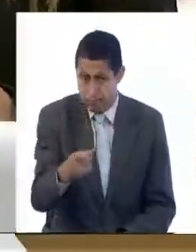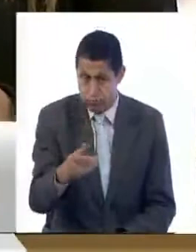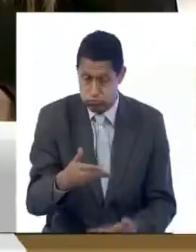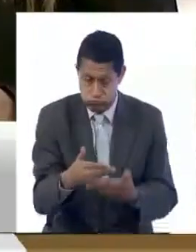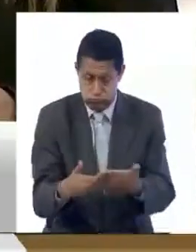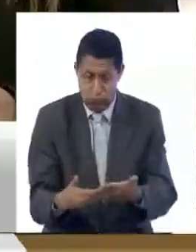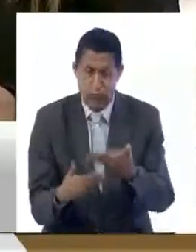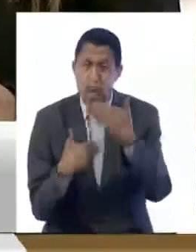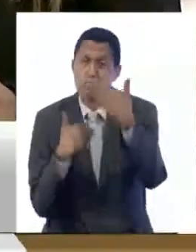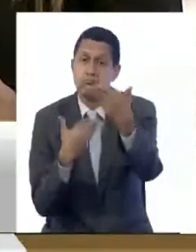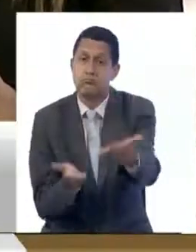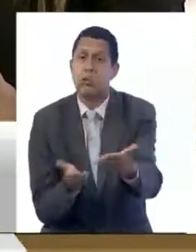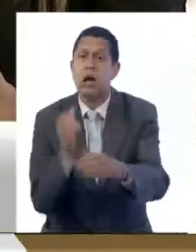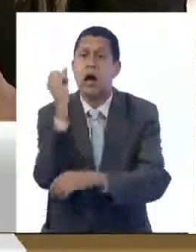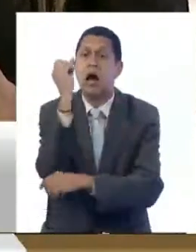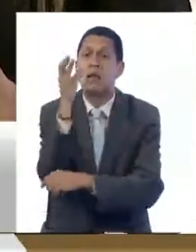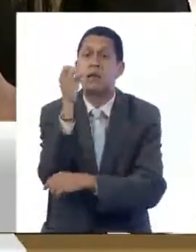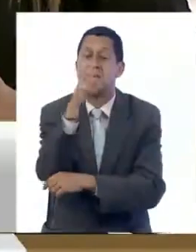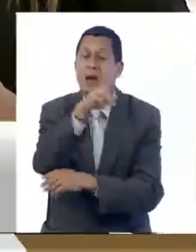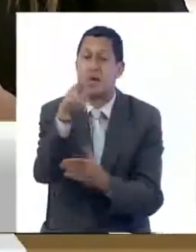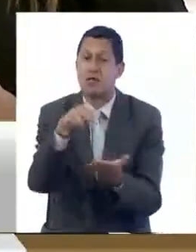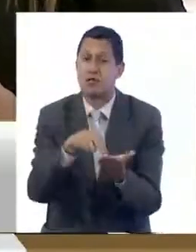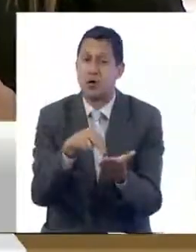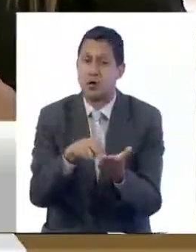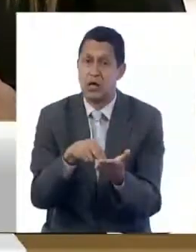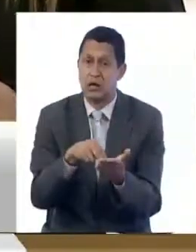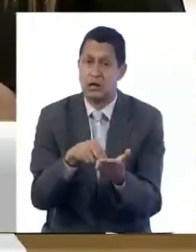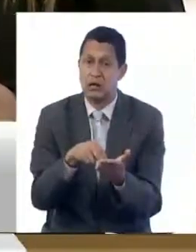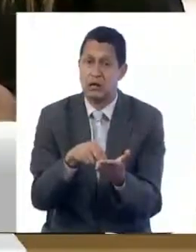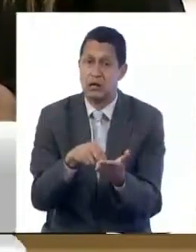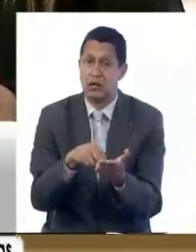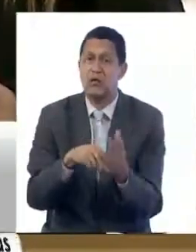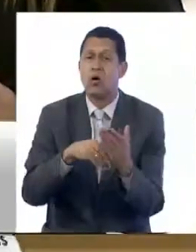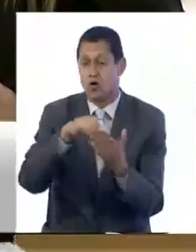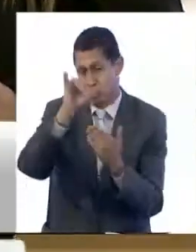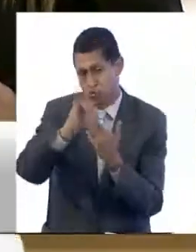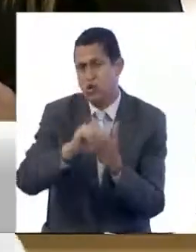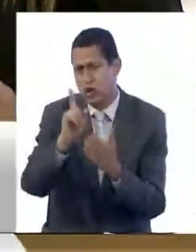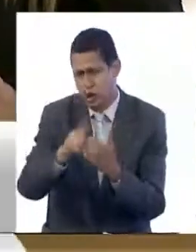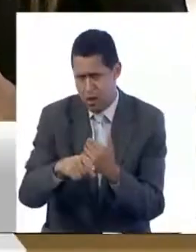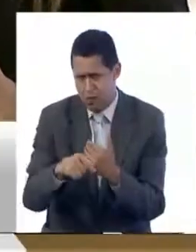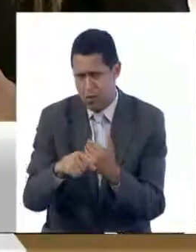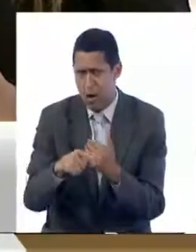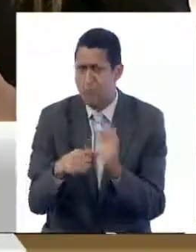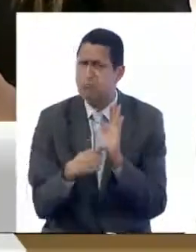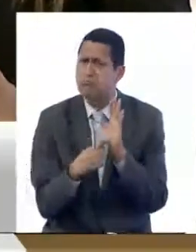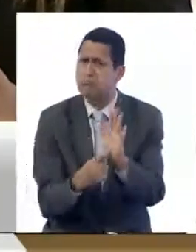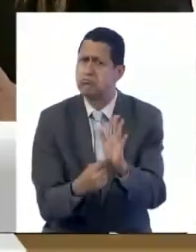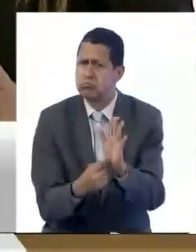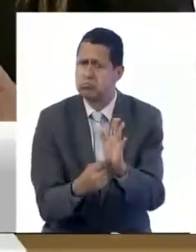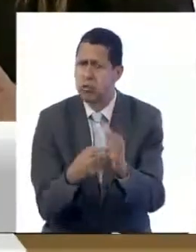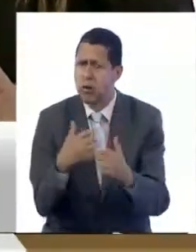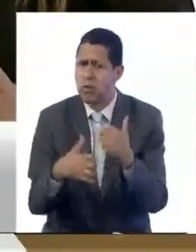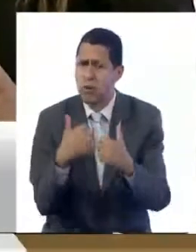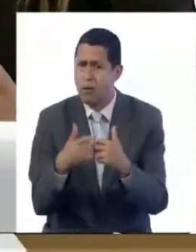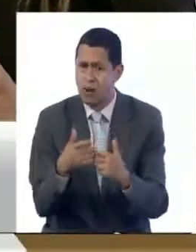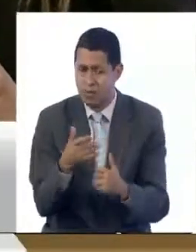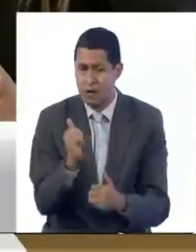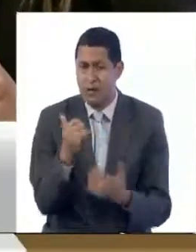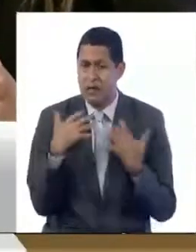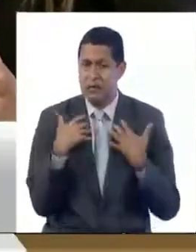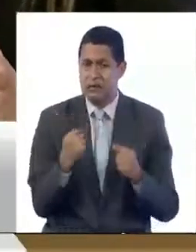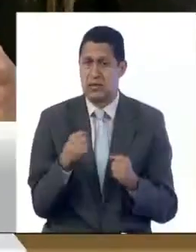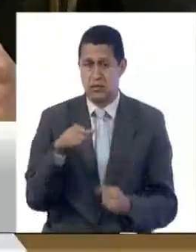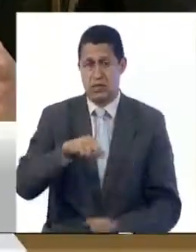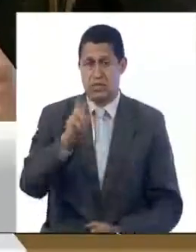un documento ante la Asamblea Nacional y la Asamblea Nacional Constituyente donde reseña la situación actual del sector salud en